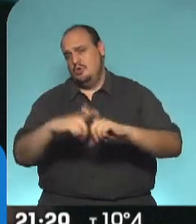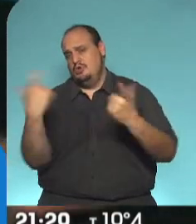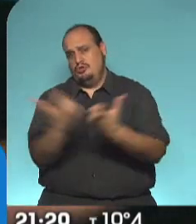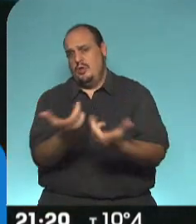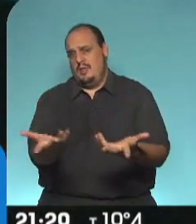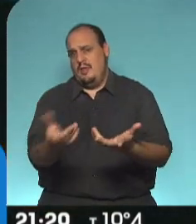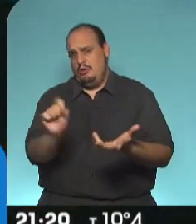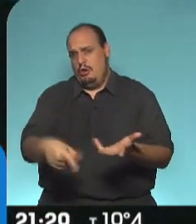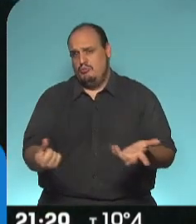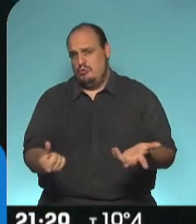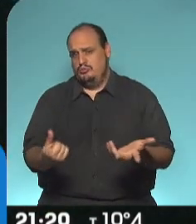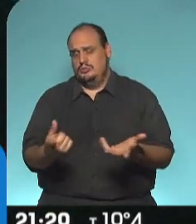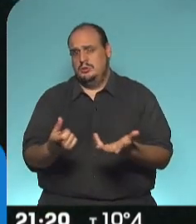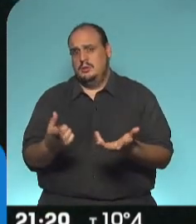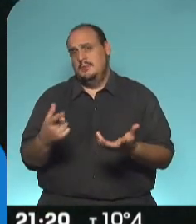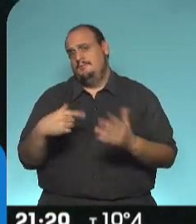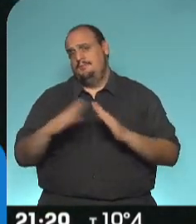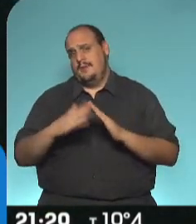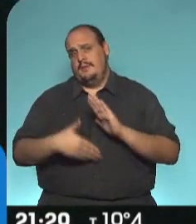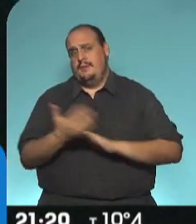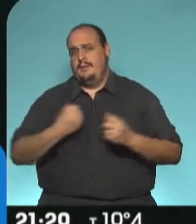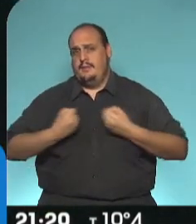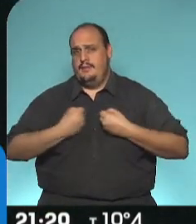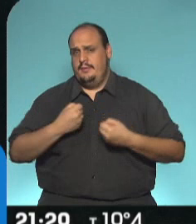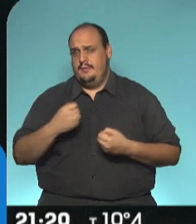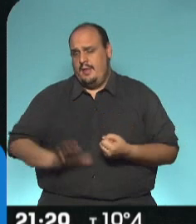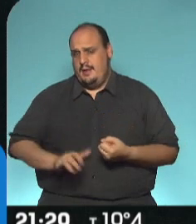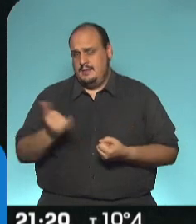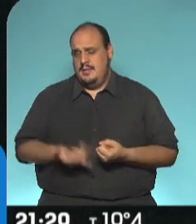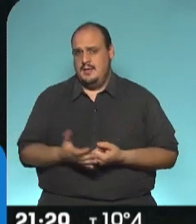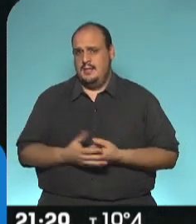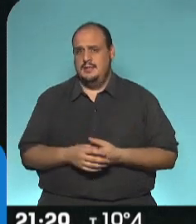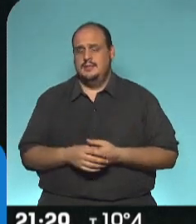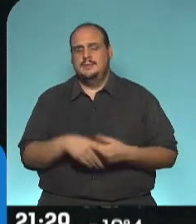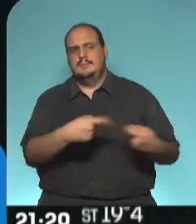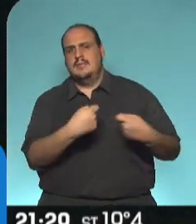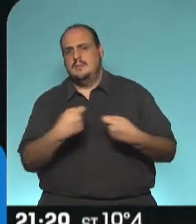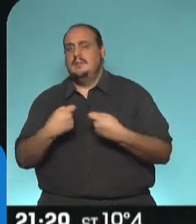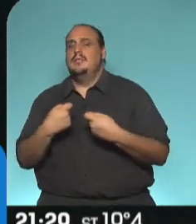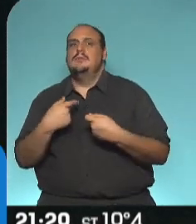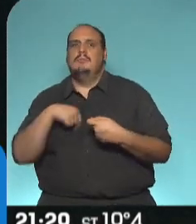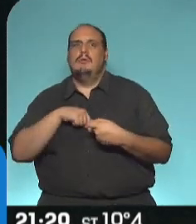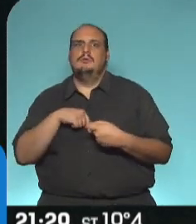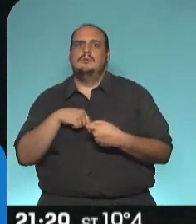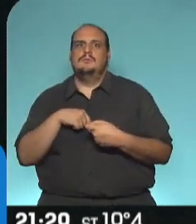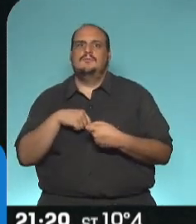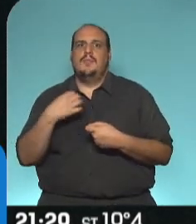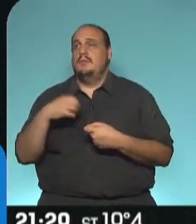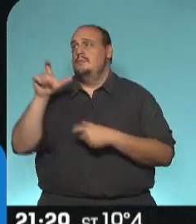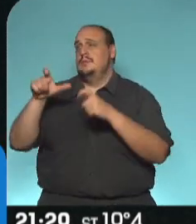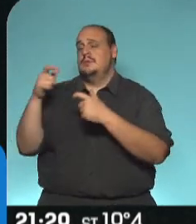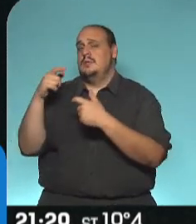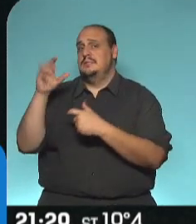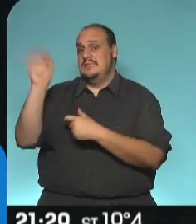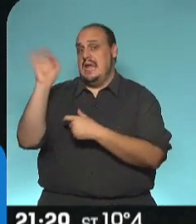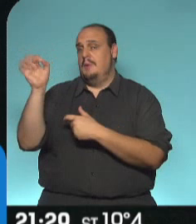común del deportista común que tiene que hacer actividad física y es lógico que la tenga lo único que tenemos que hacer en esos casos es hablar con los que saben y